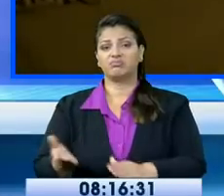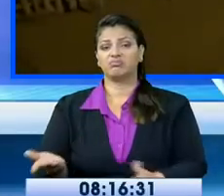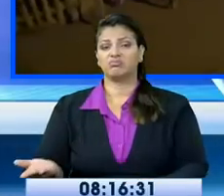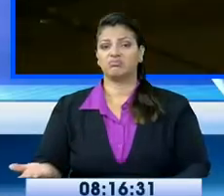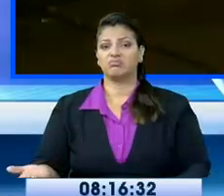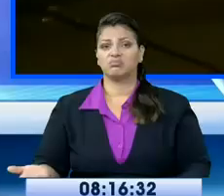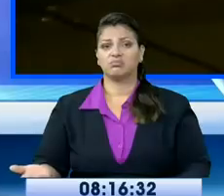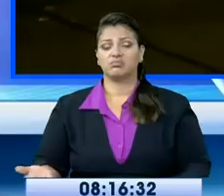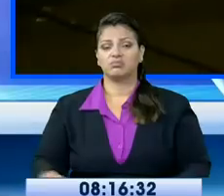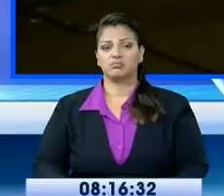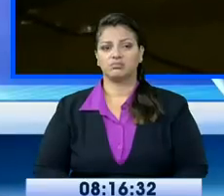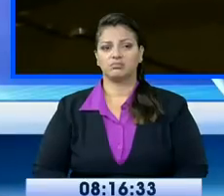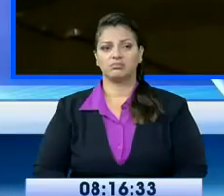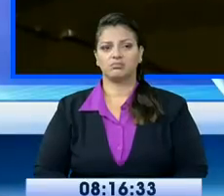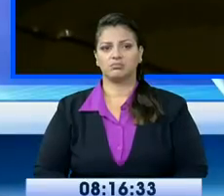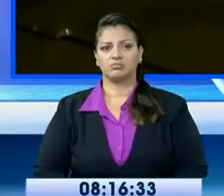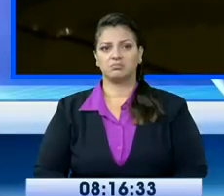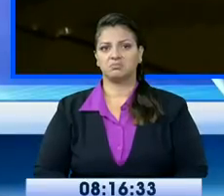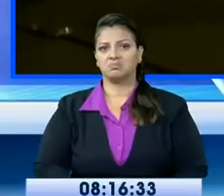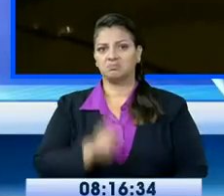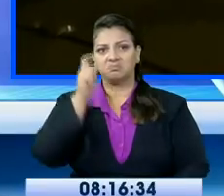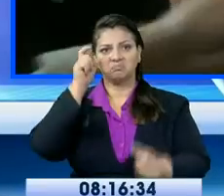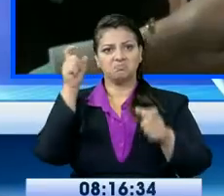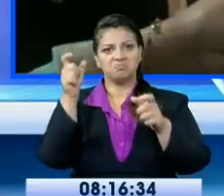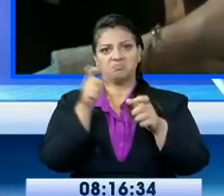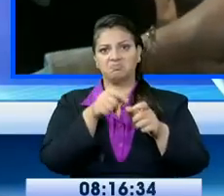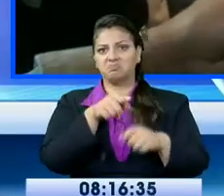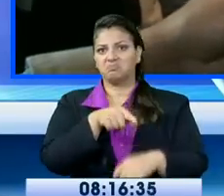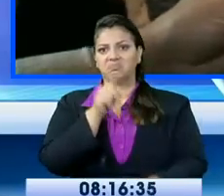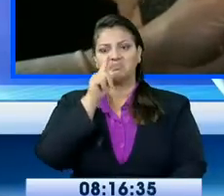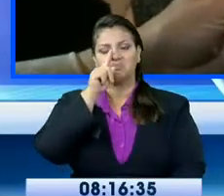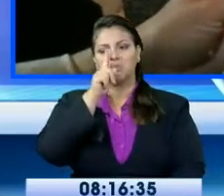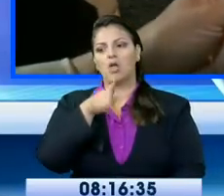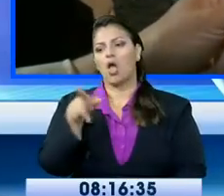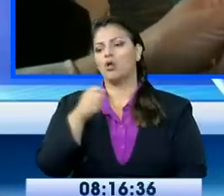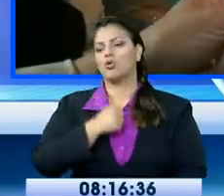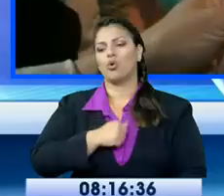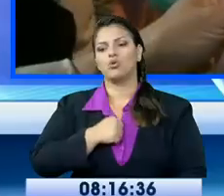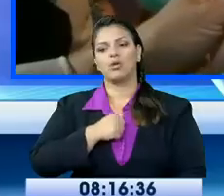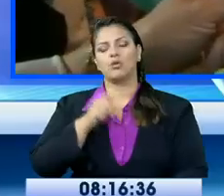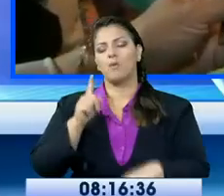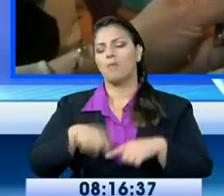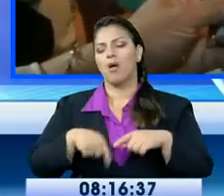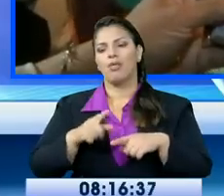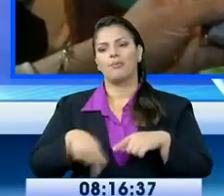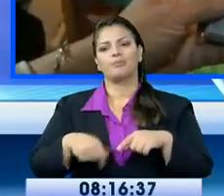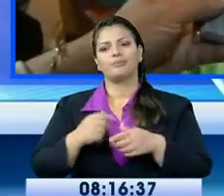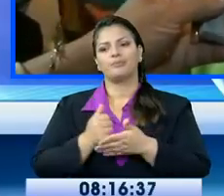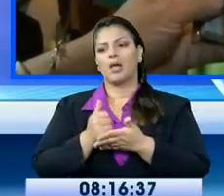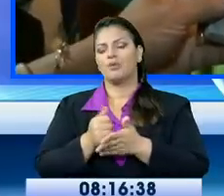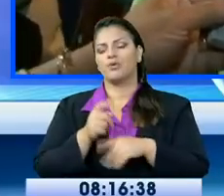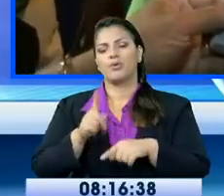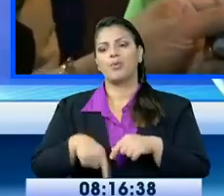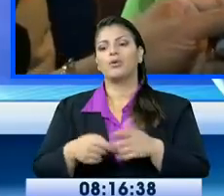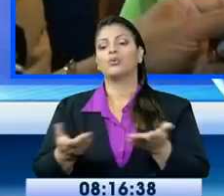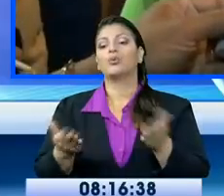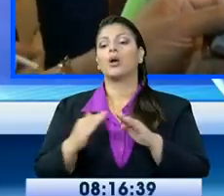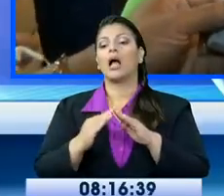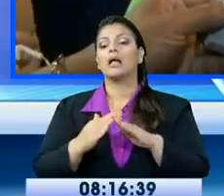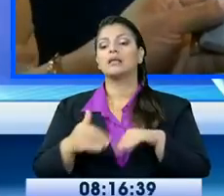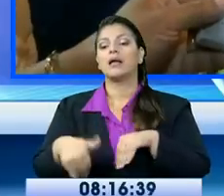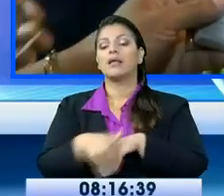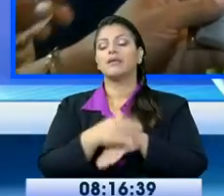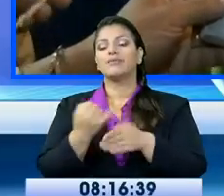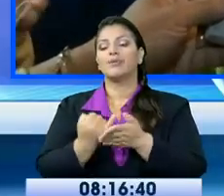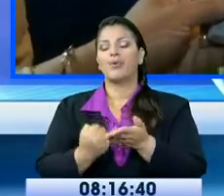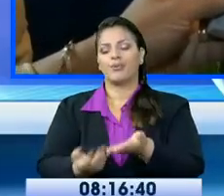la presidenta, que no la atendieron por falta de un croquis, hace la diferencia entre la vida y la muerte. Es claro. Decir, ya no hay que recuperar ahí. Exacto.